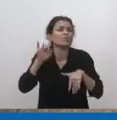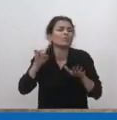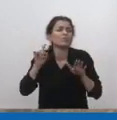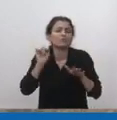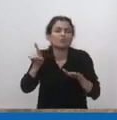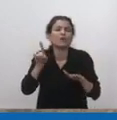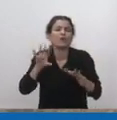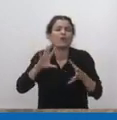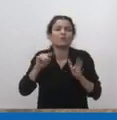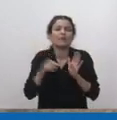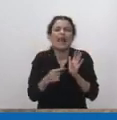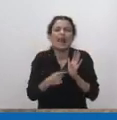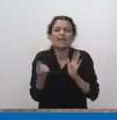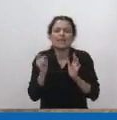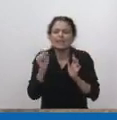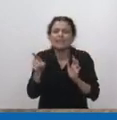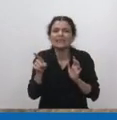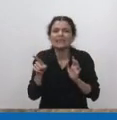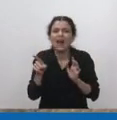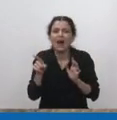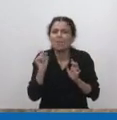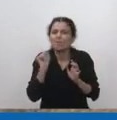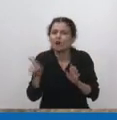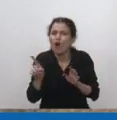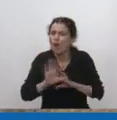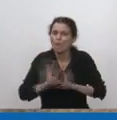característica y el mayor